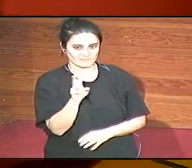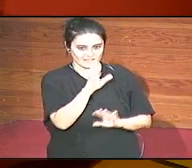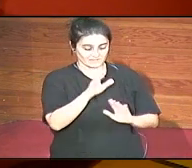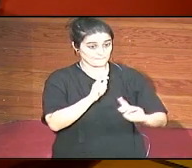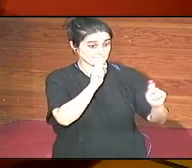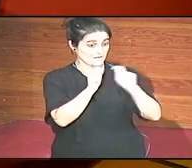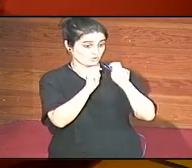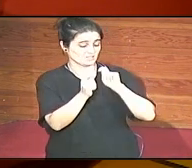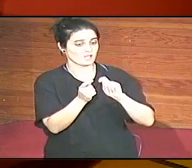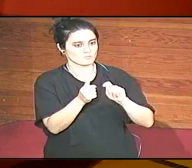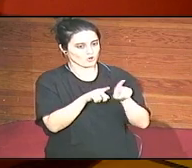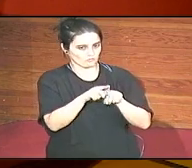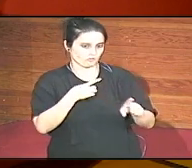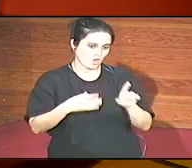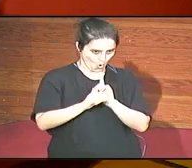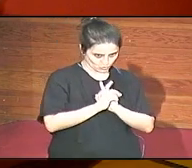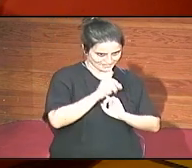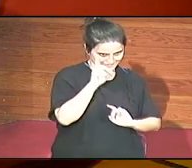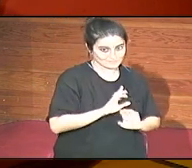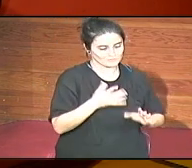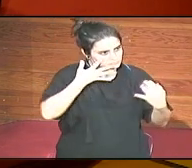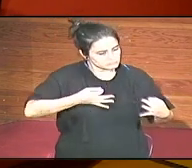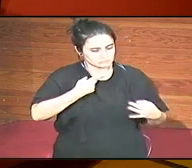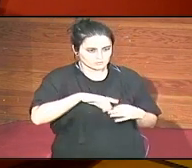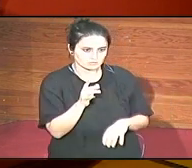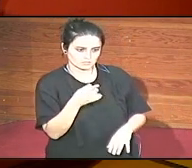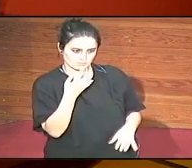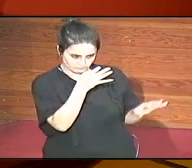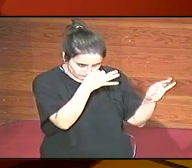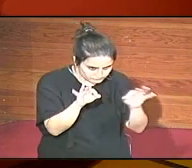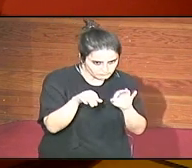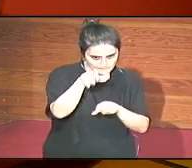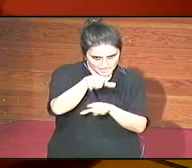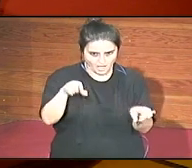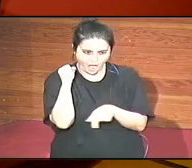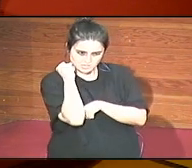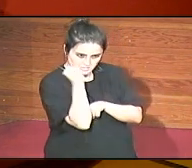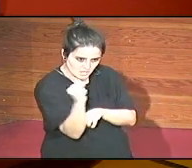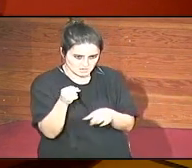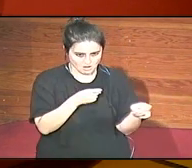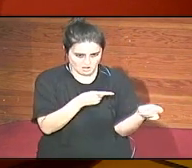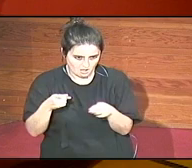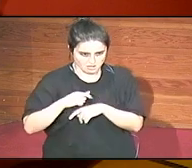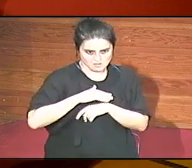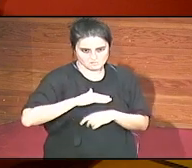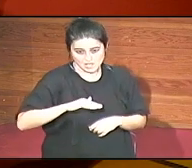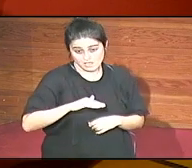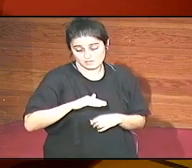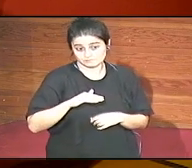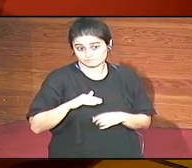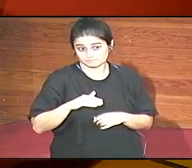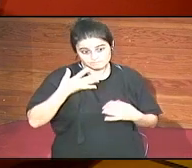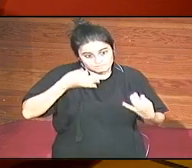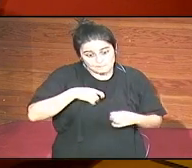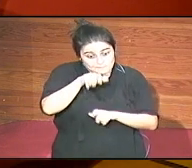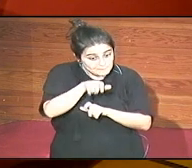piedras a mi tejado nos fijamos siempre y demasiado en los verdugos en los asesinos en todas esas